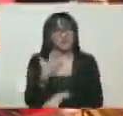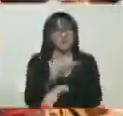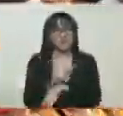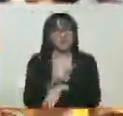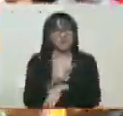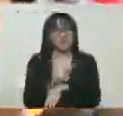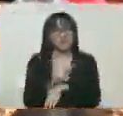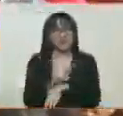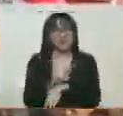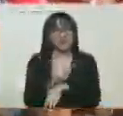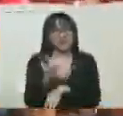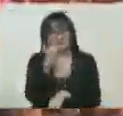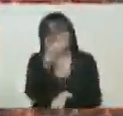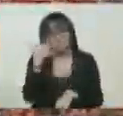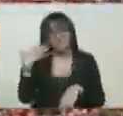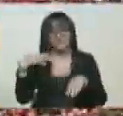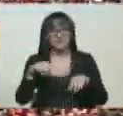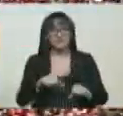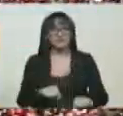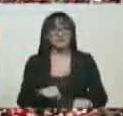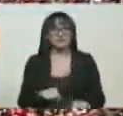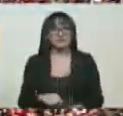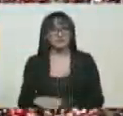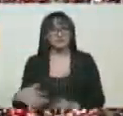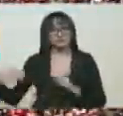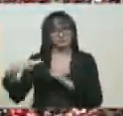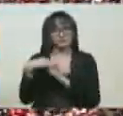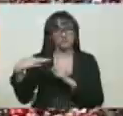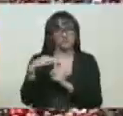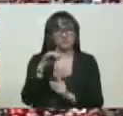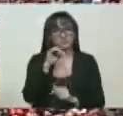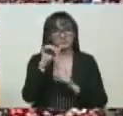al imperialismo y a los traidores.